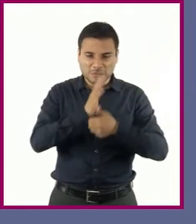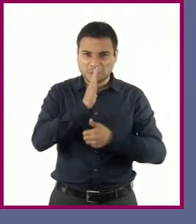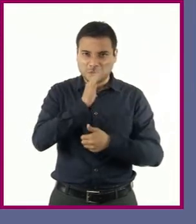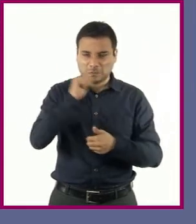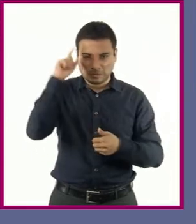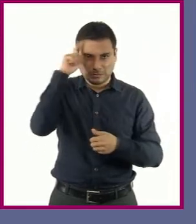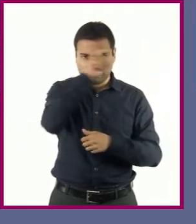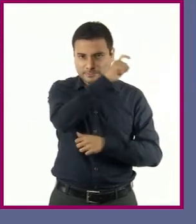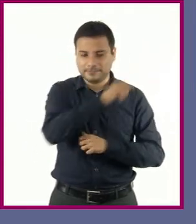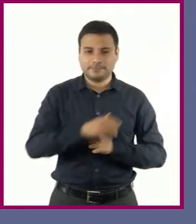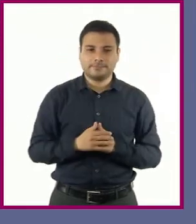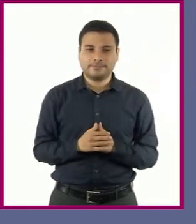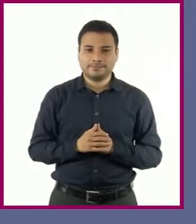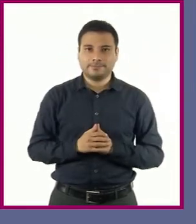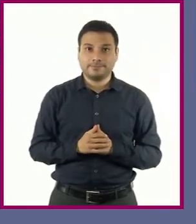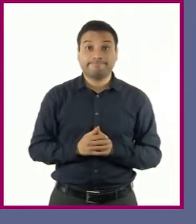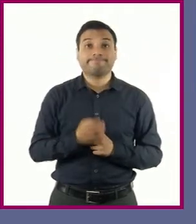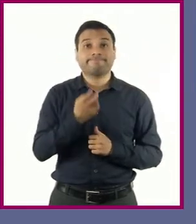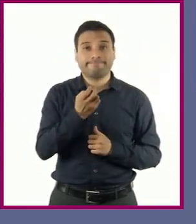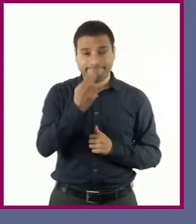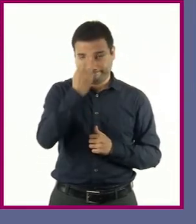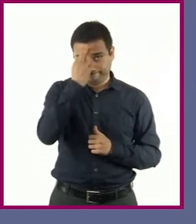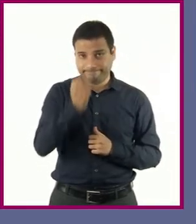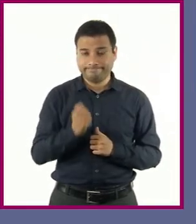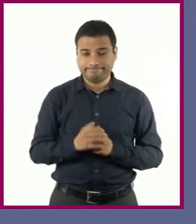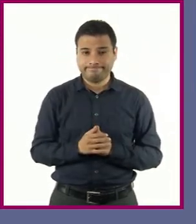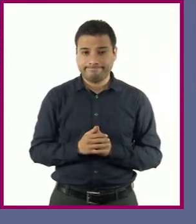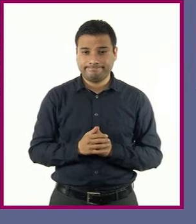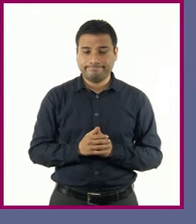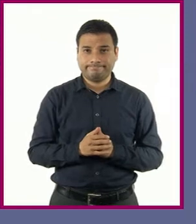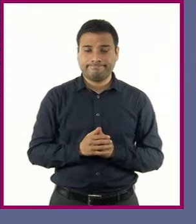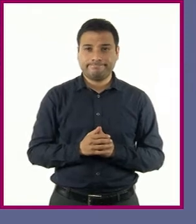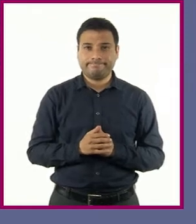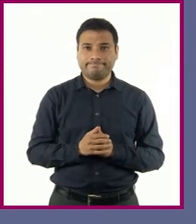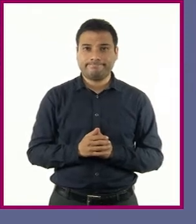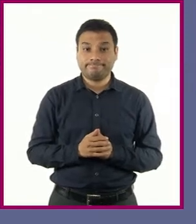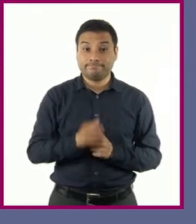transnacionales. Eso es muy cierto, Nadia. Y no podemos dejar